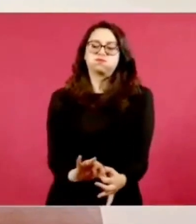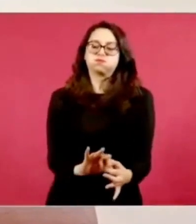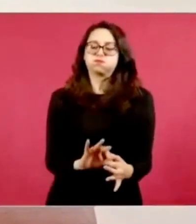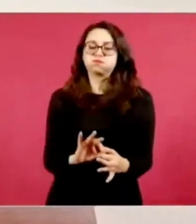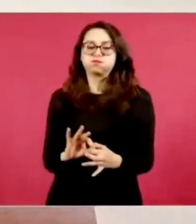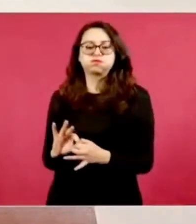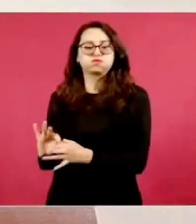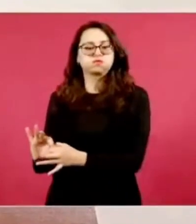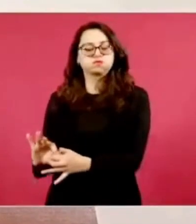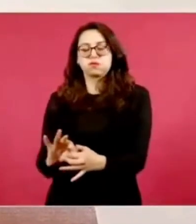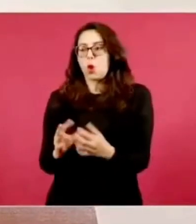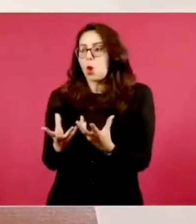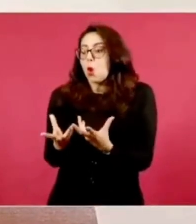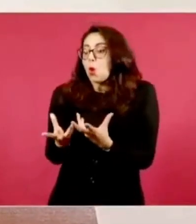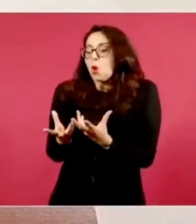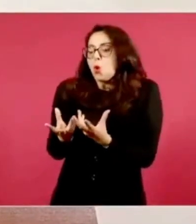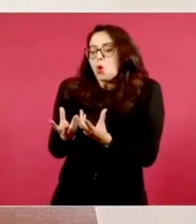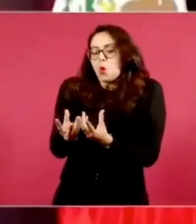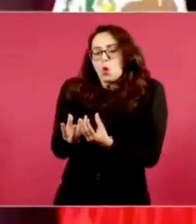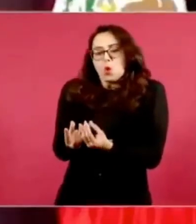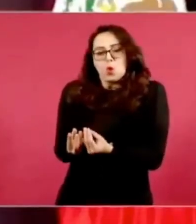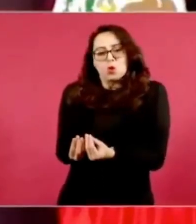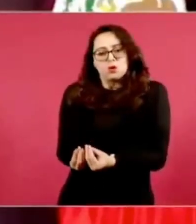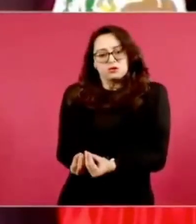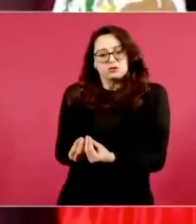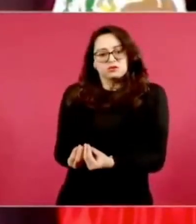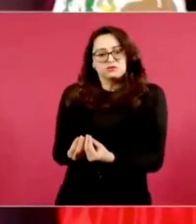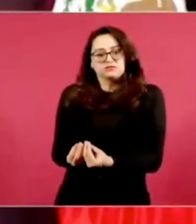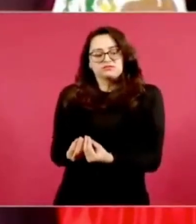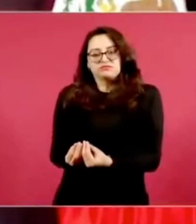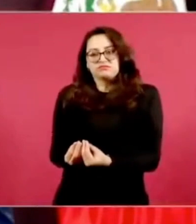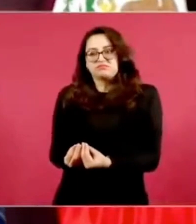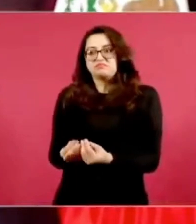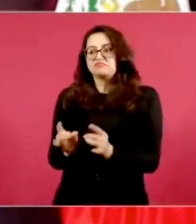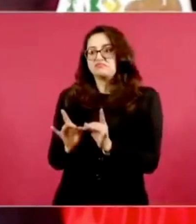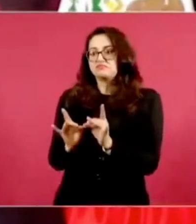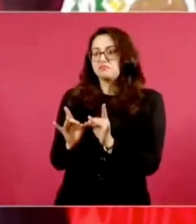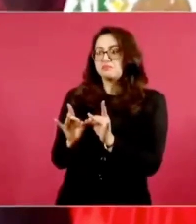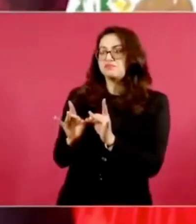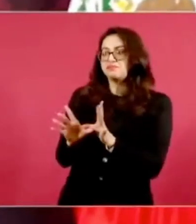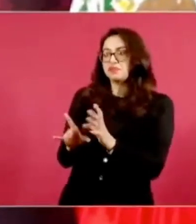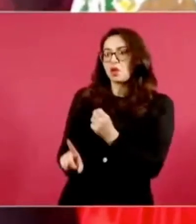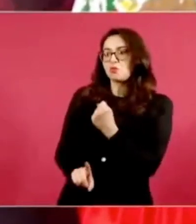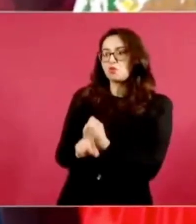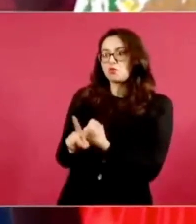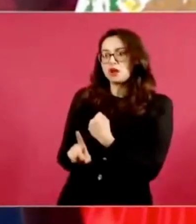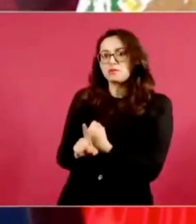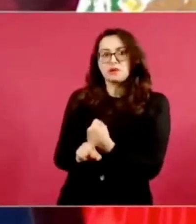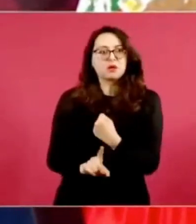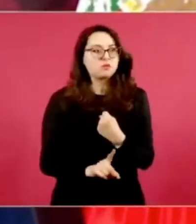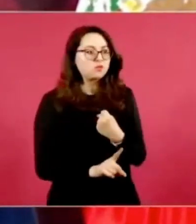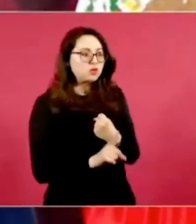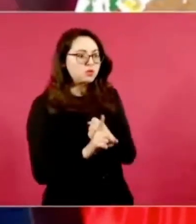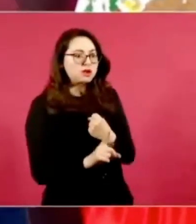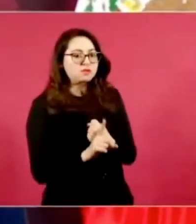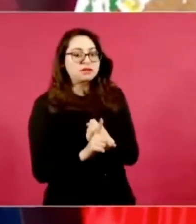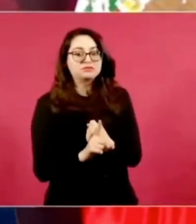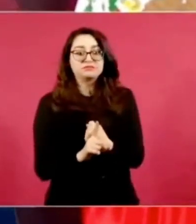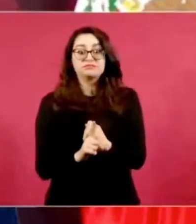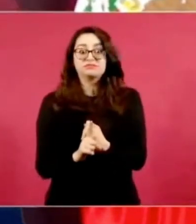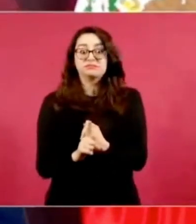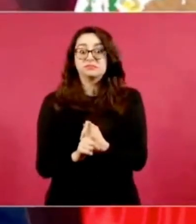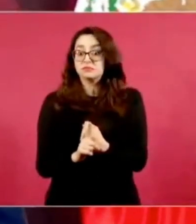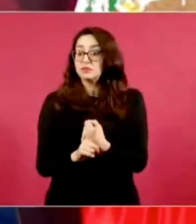más integradas, y cuando tenemos problemas con jóvenes es, entre